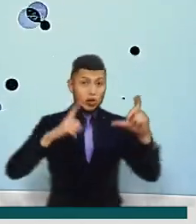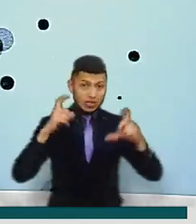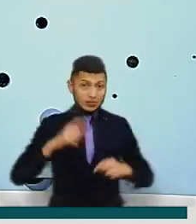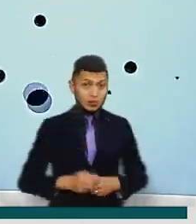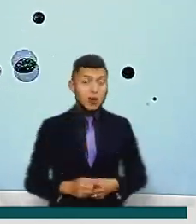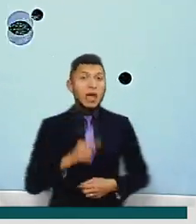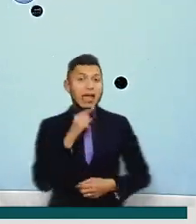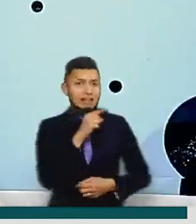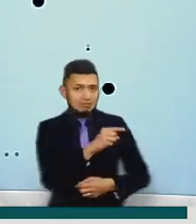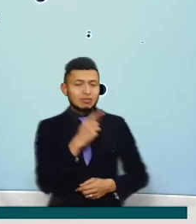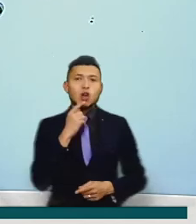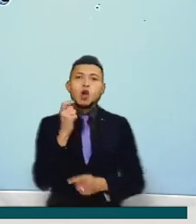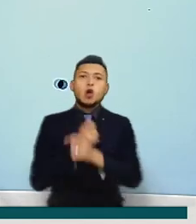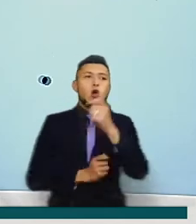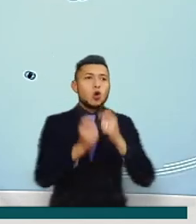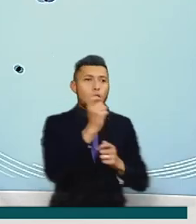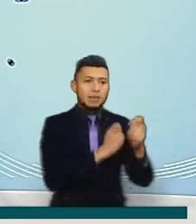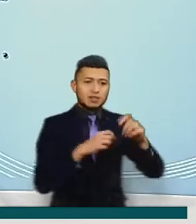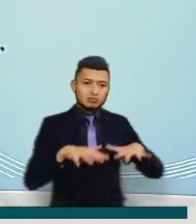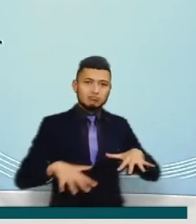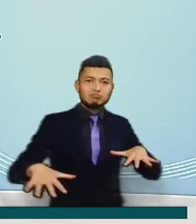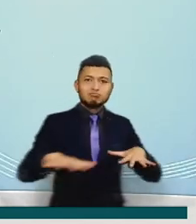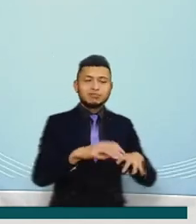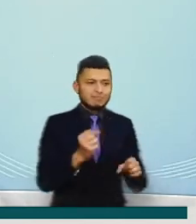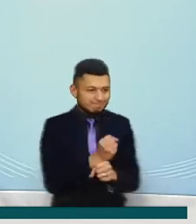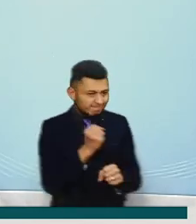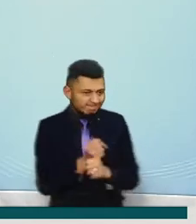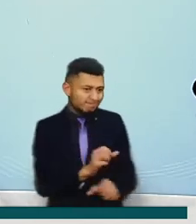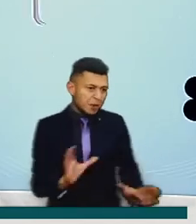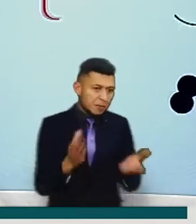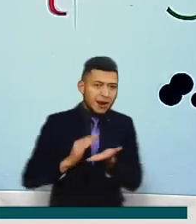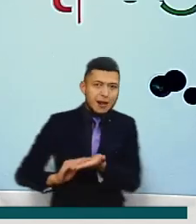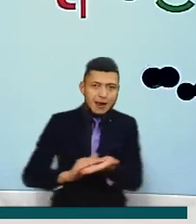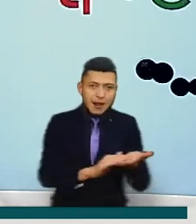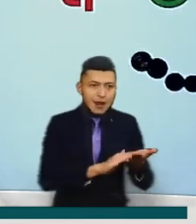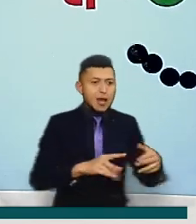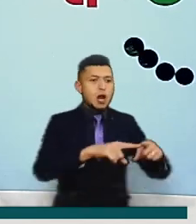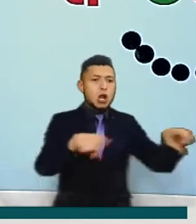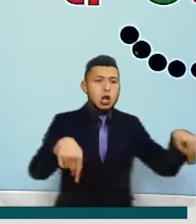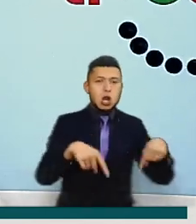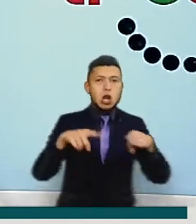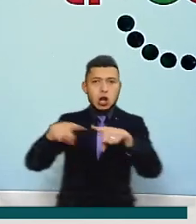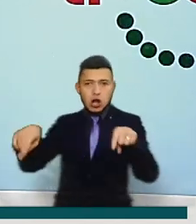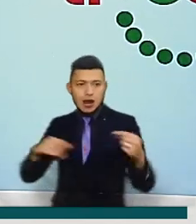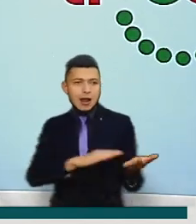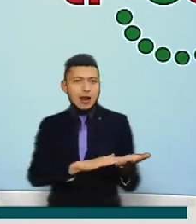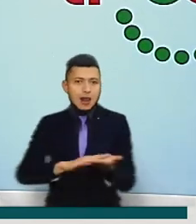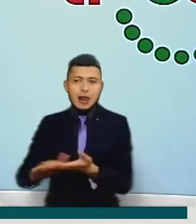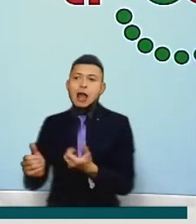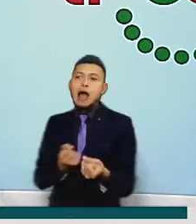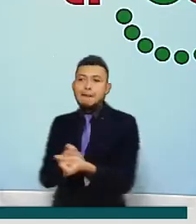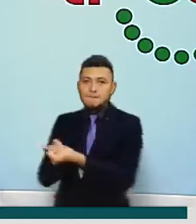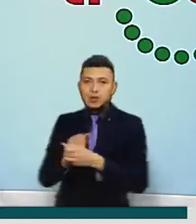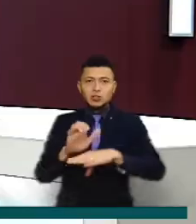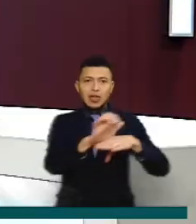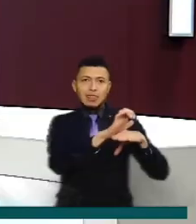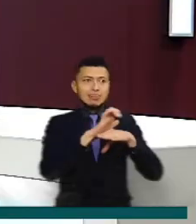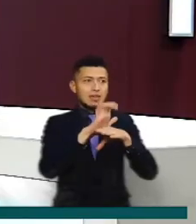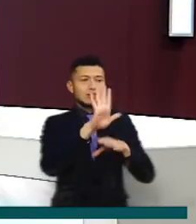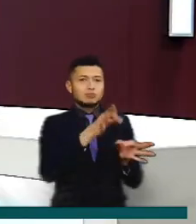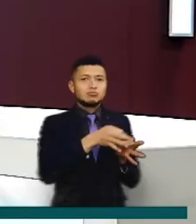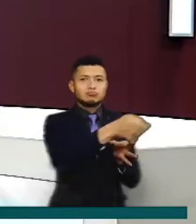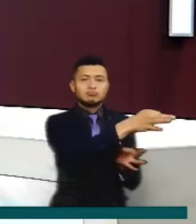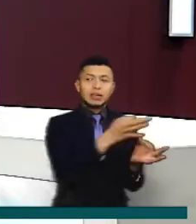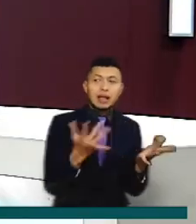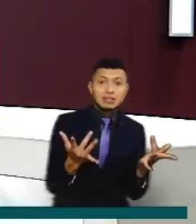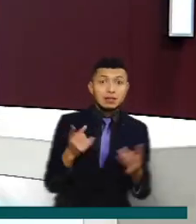esta razón, los comerciantes de la zona trabajan en el mejoramiento de sus locales y esperan el apoyo de las entidades municipales. Juan